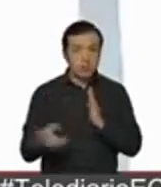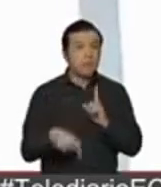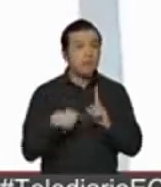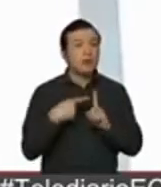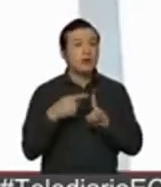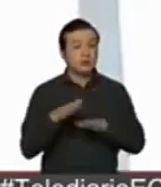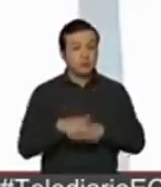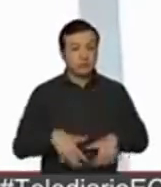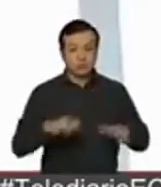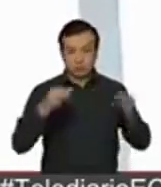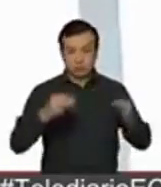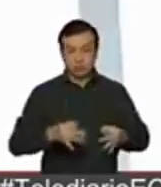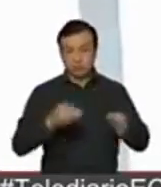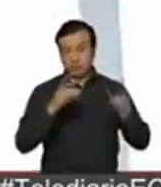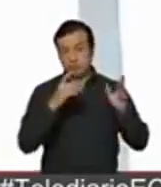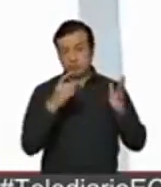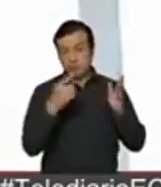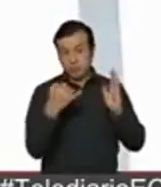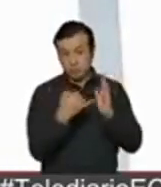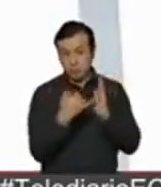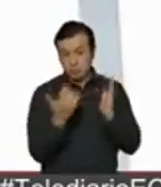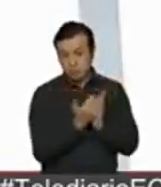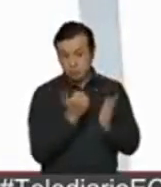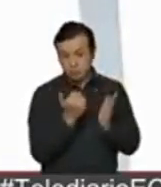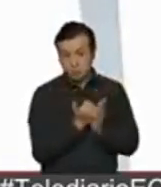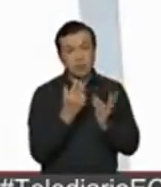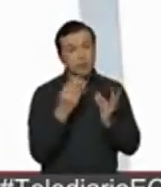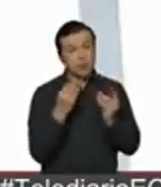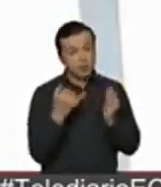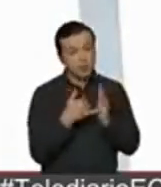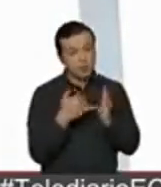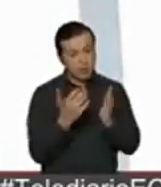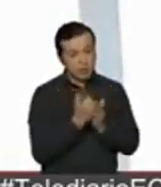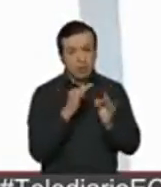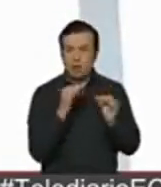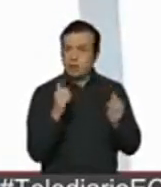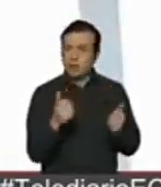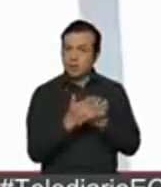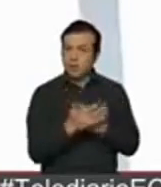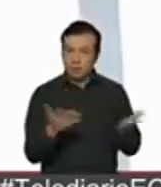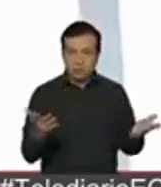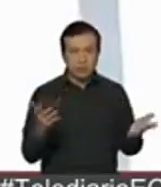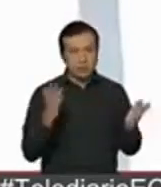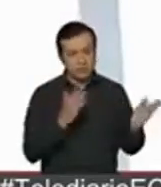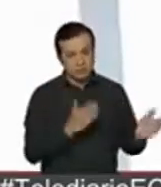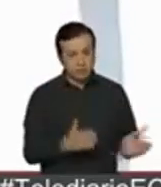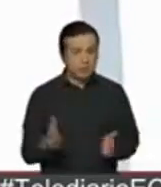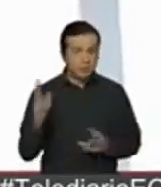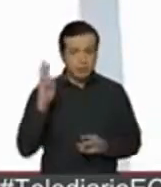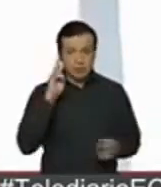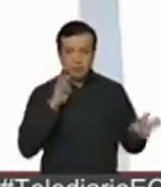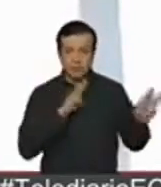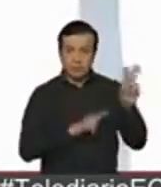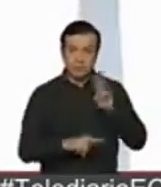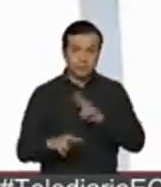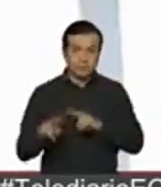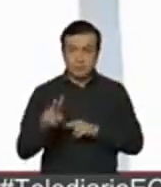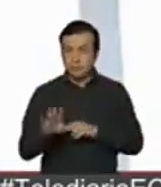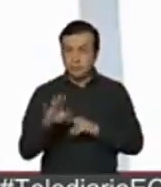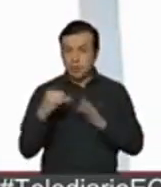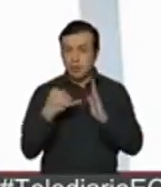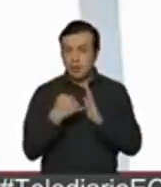el sector formal, hay una recaudación, yo diría, bastante eficiente porque hay una medida que relaciona la tasa del